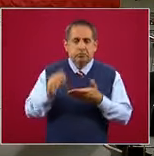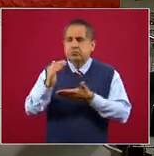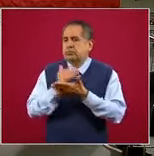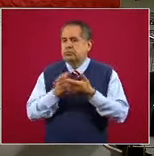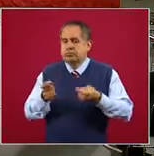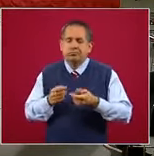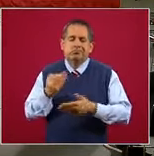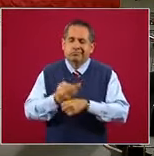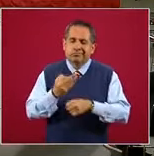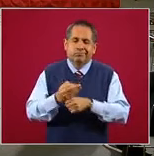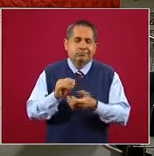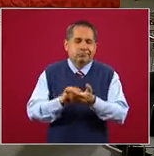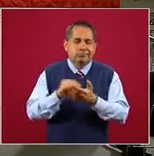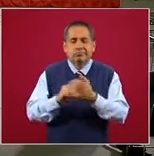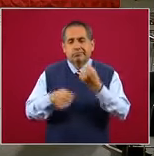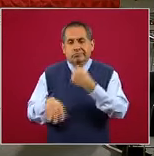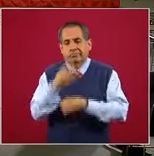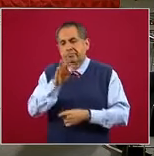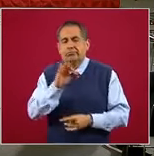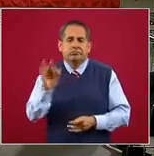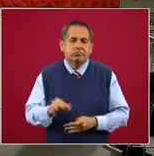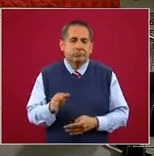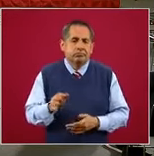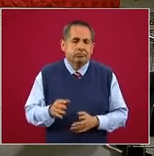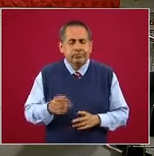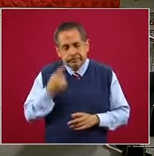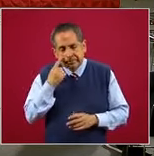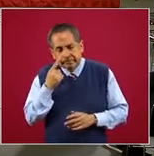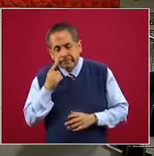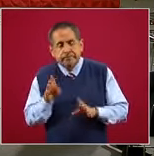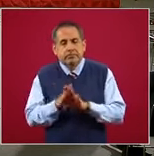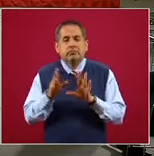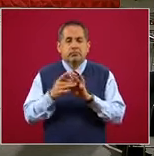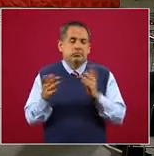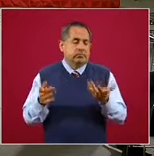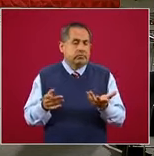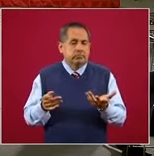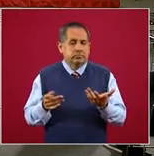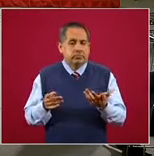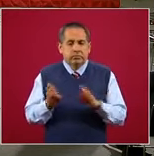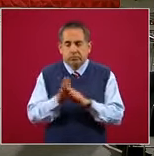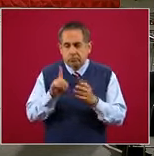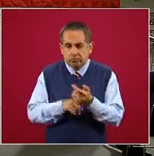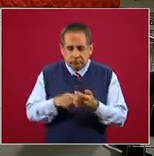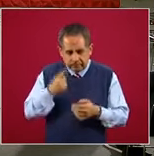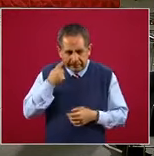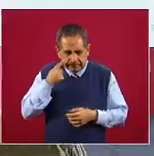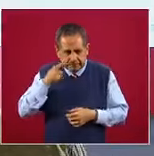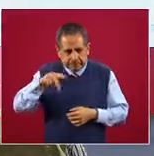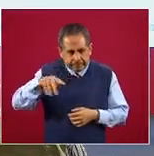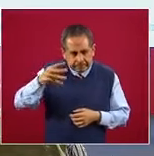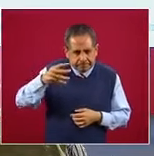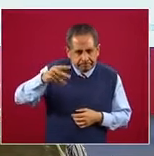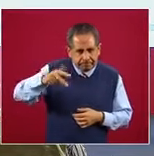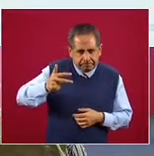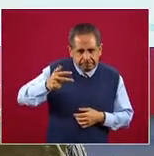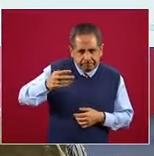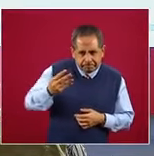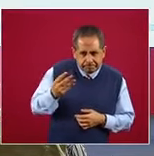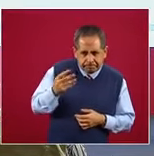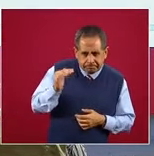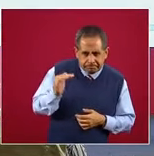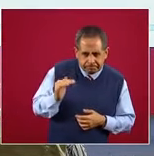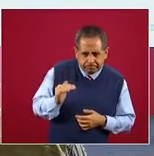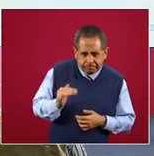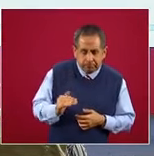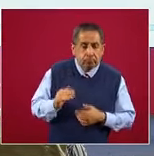Entonces 14%, y ese es también un dato, un indicador al cual le podemos estar dando seguimiento para ver cómo la epidemia